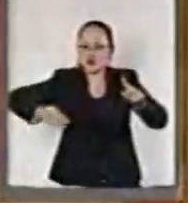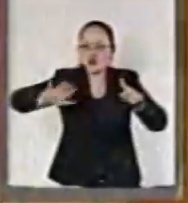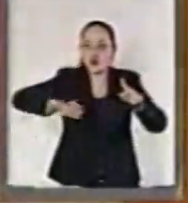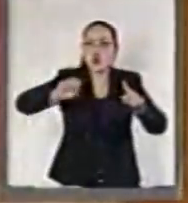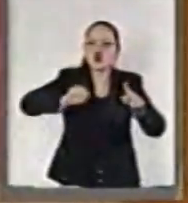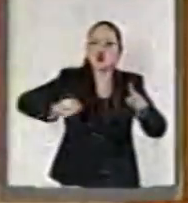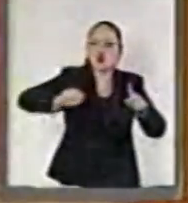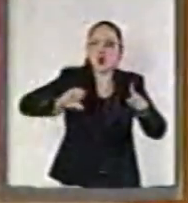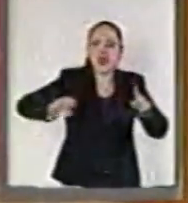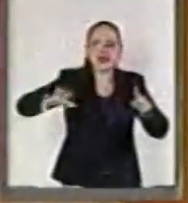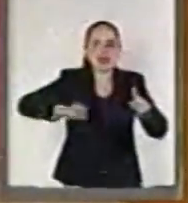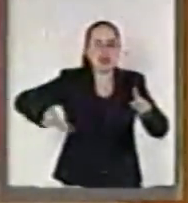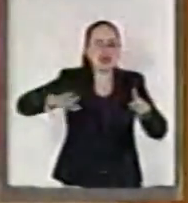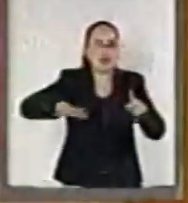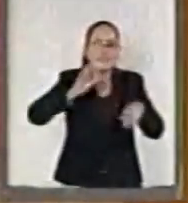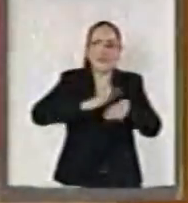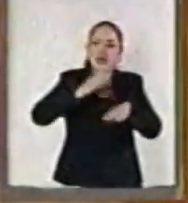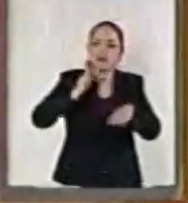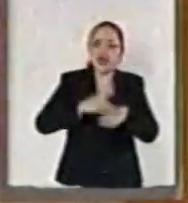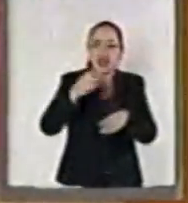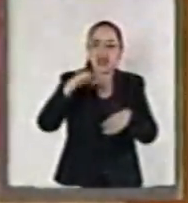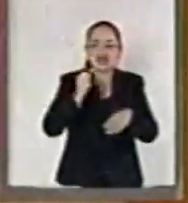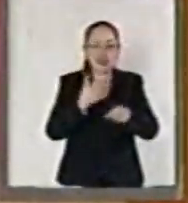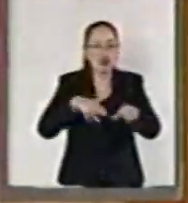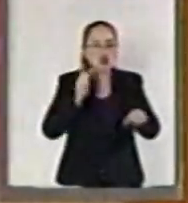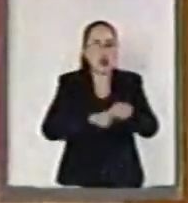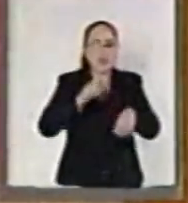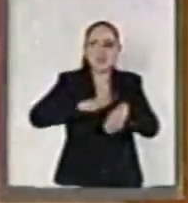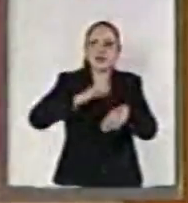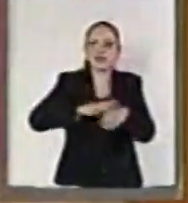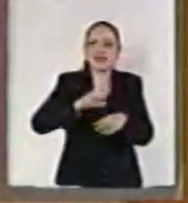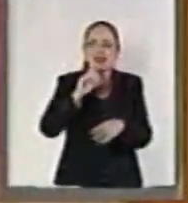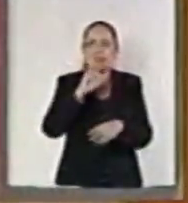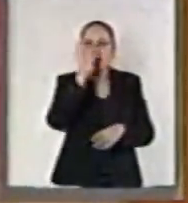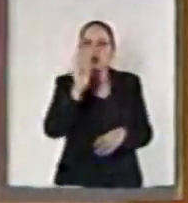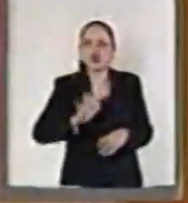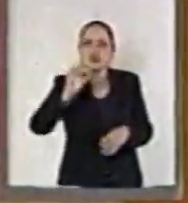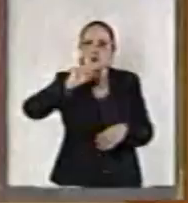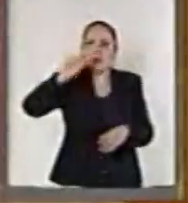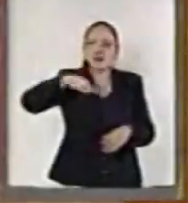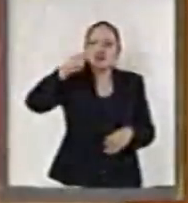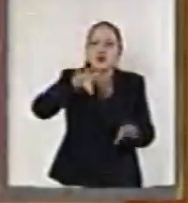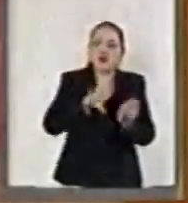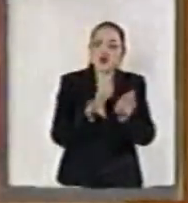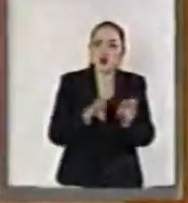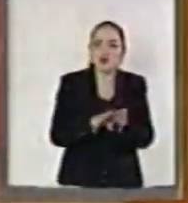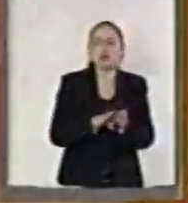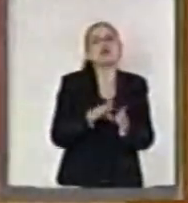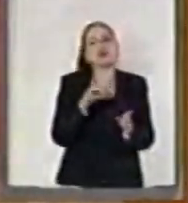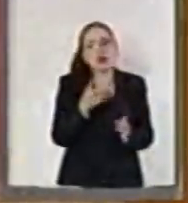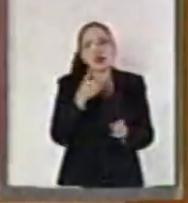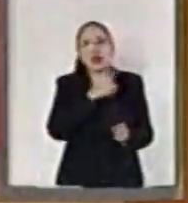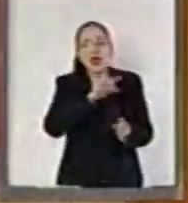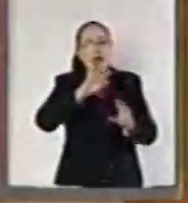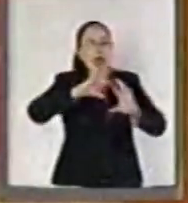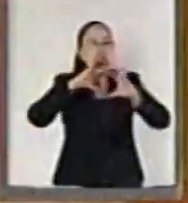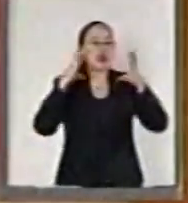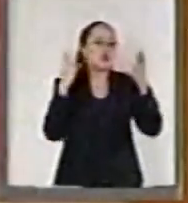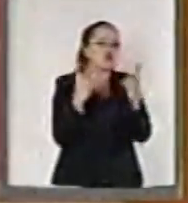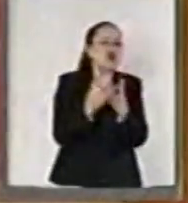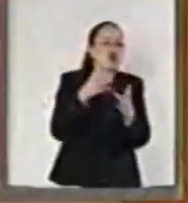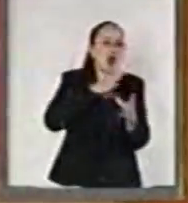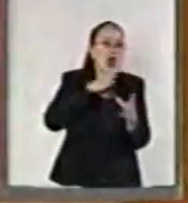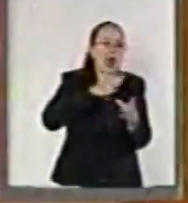ya subió el precio del gas natural en 30%, a pesar de la tendencia